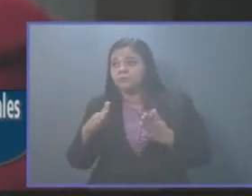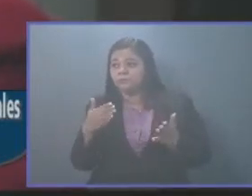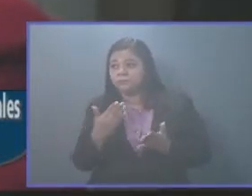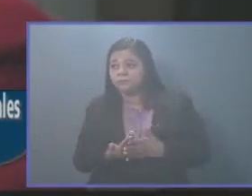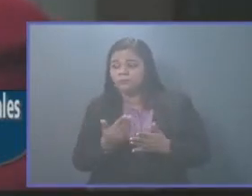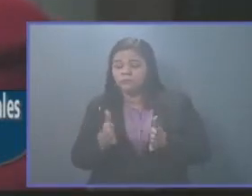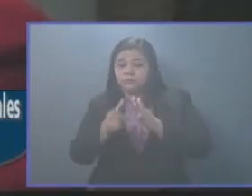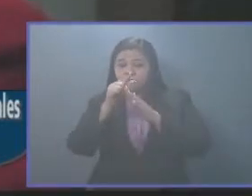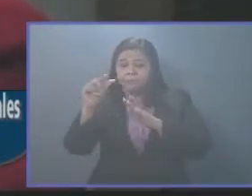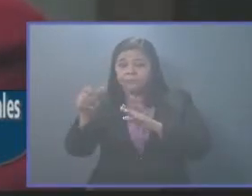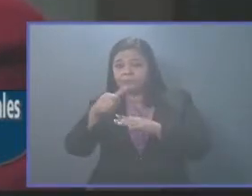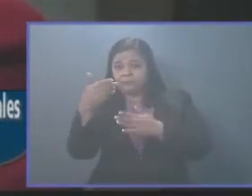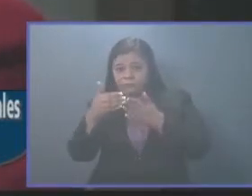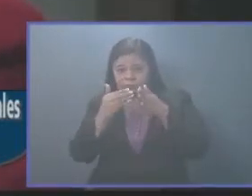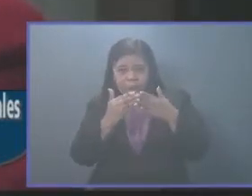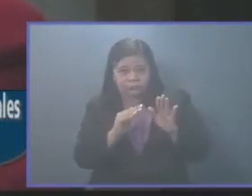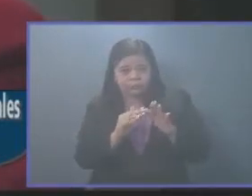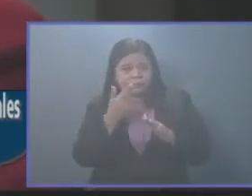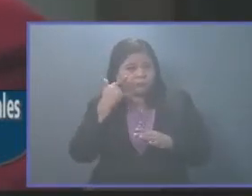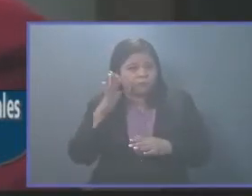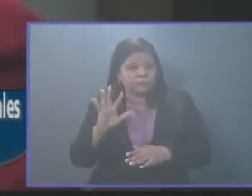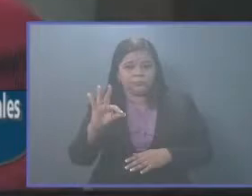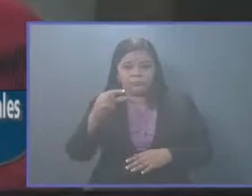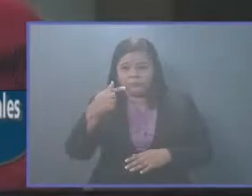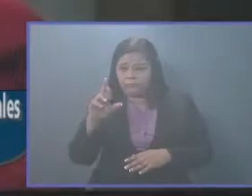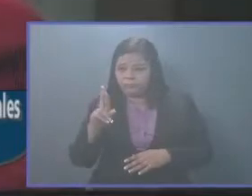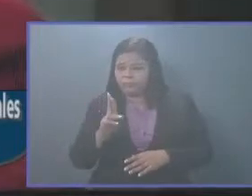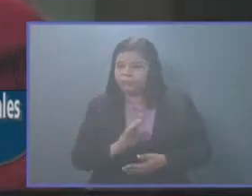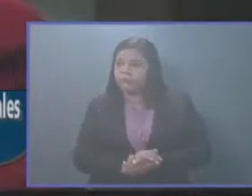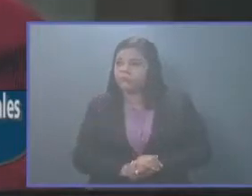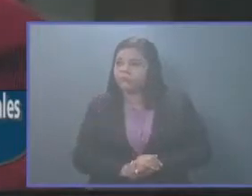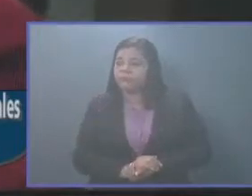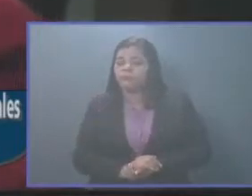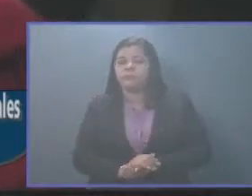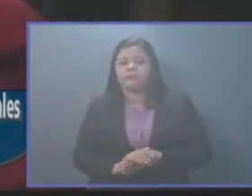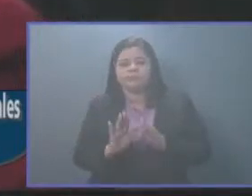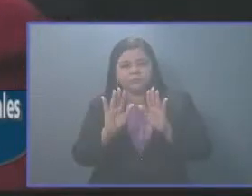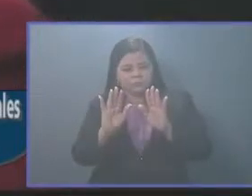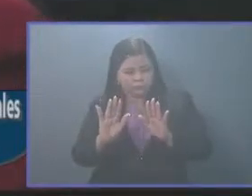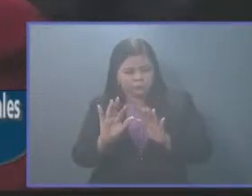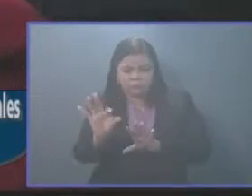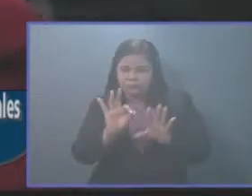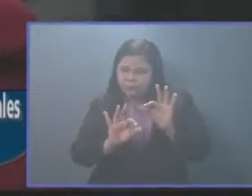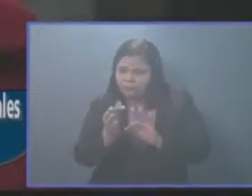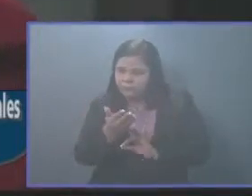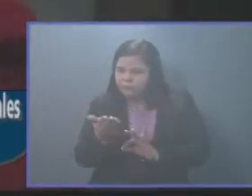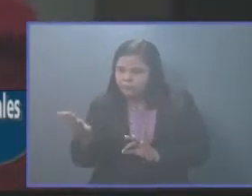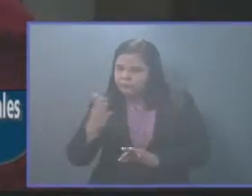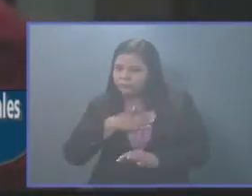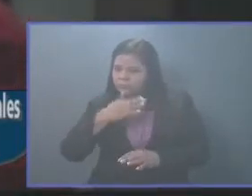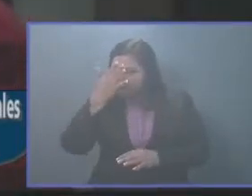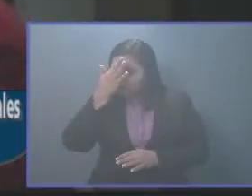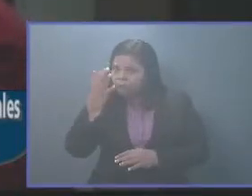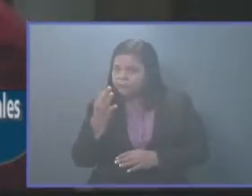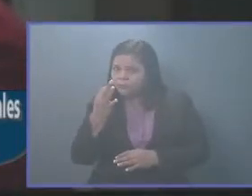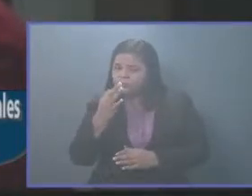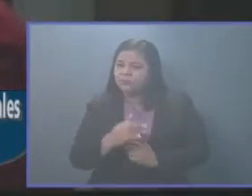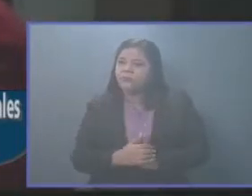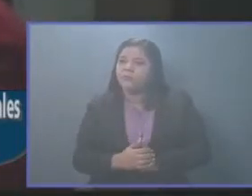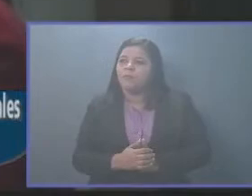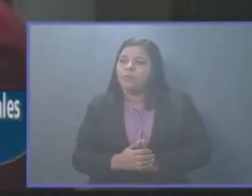otras entidades del Estado, que en este caso es la Fiscalía. Pero hay una parte que creo también que nos